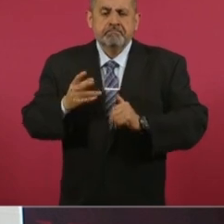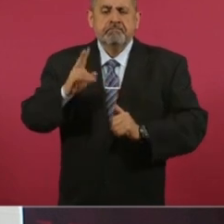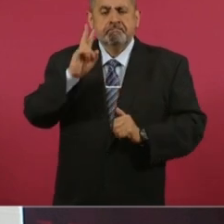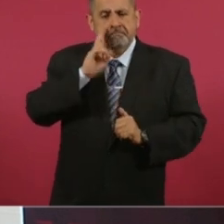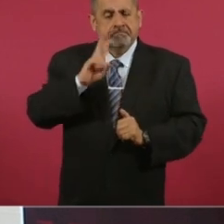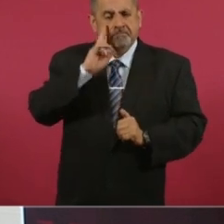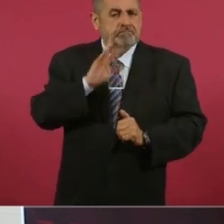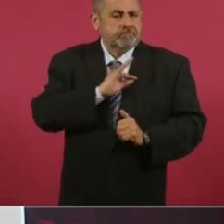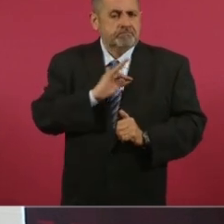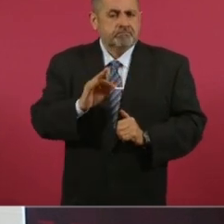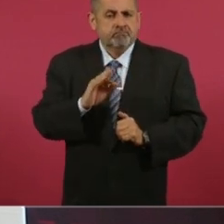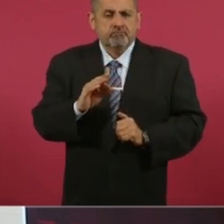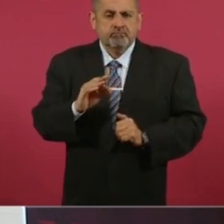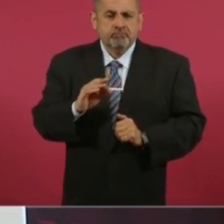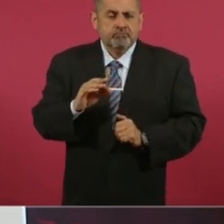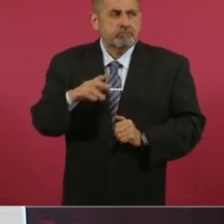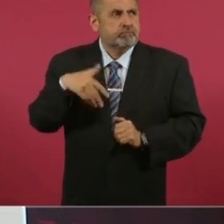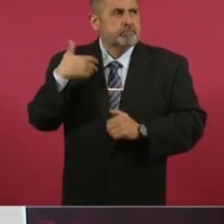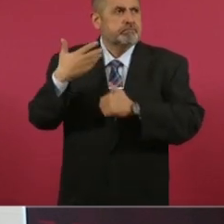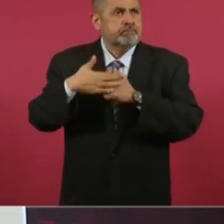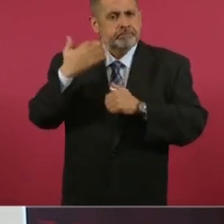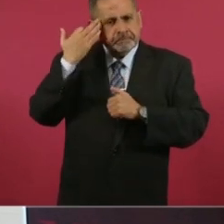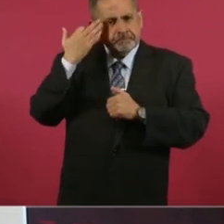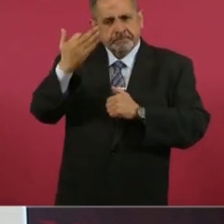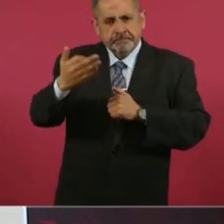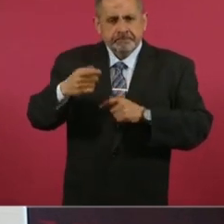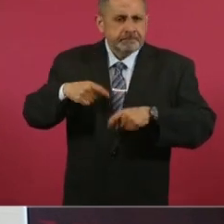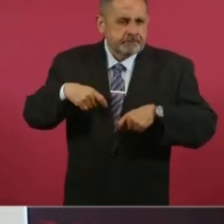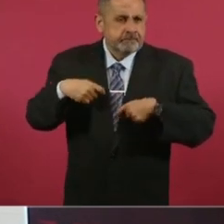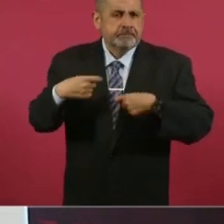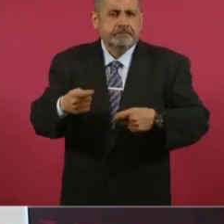para ver en cuánto tiempo